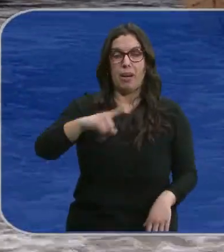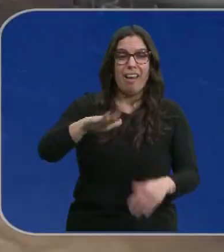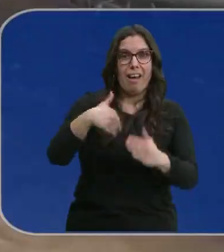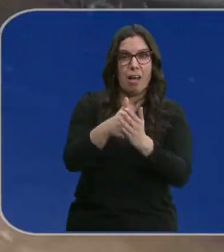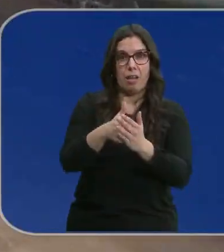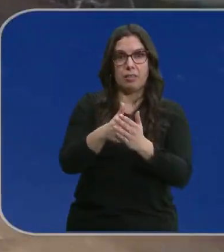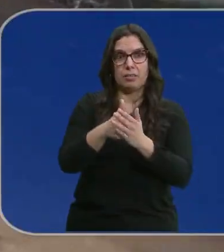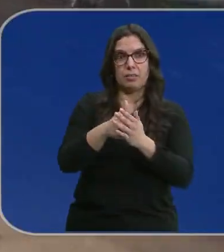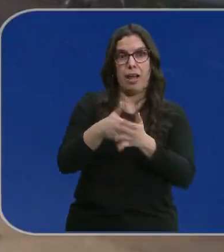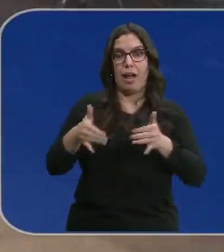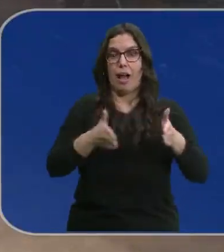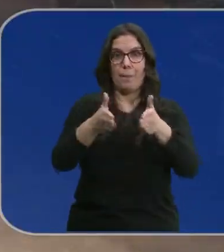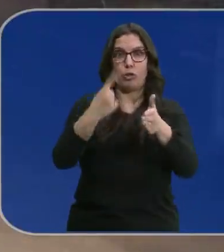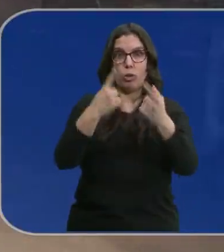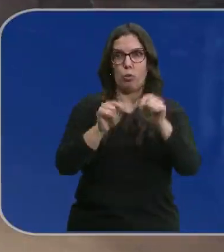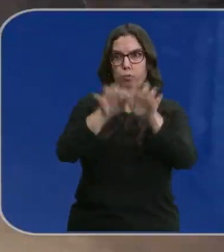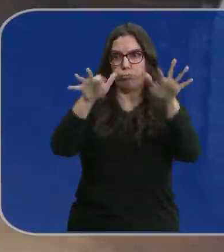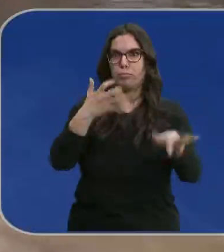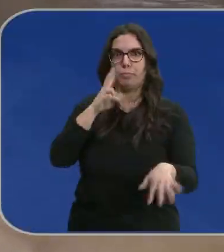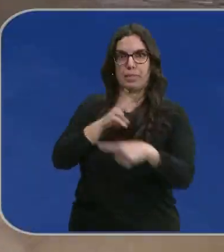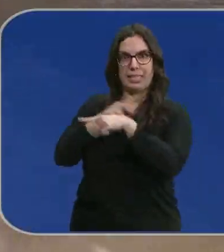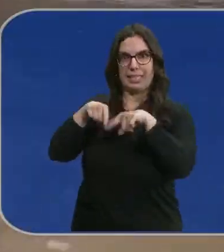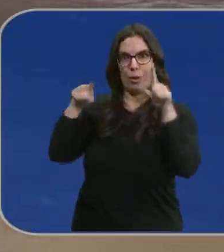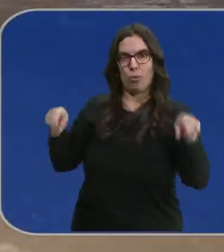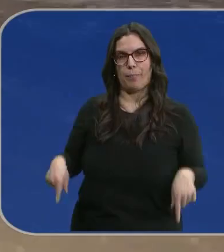llegar incluso a inundar caminos como este, en Segovia.